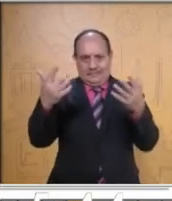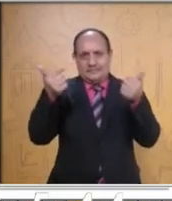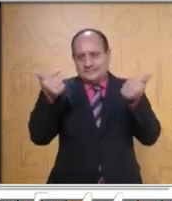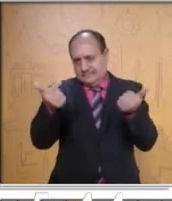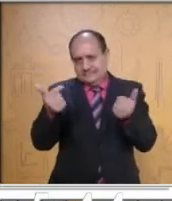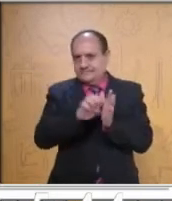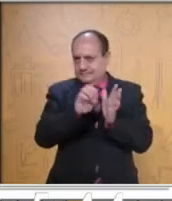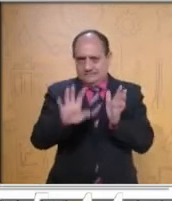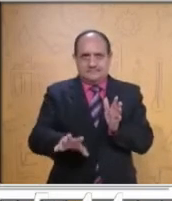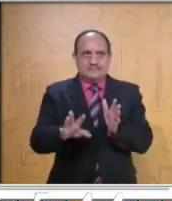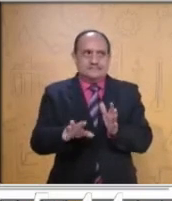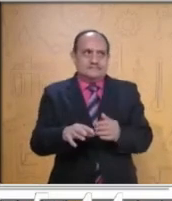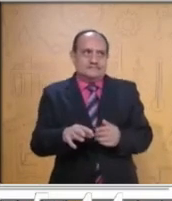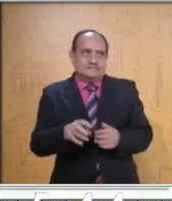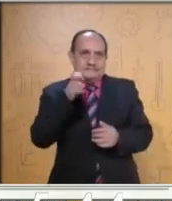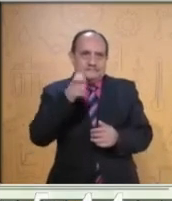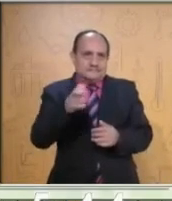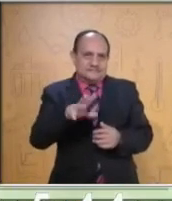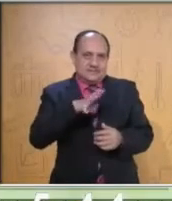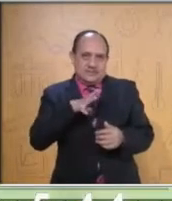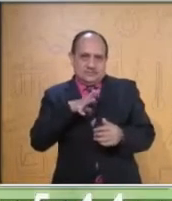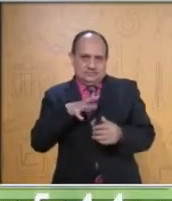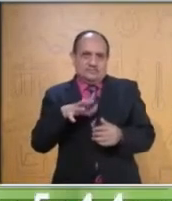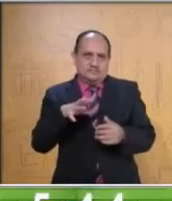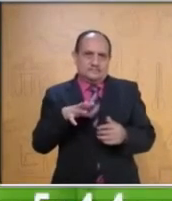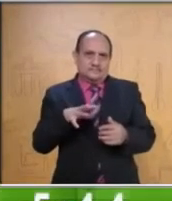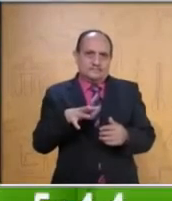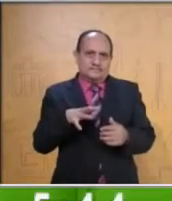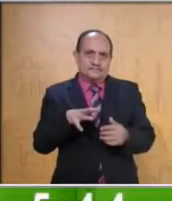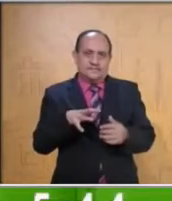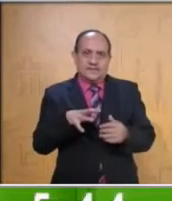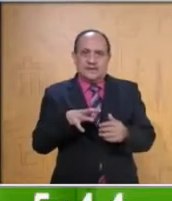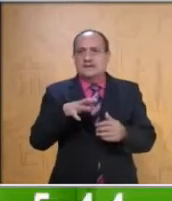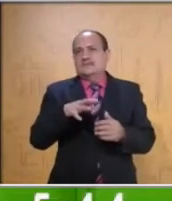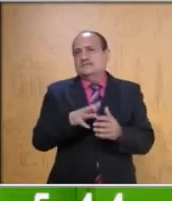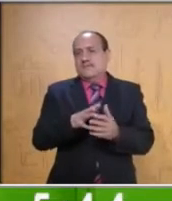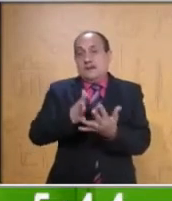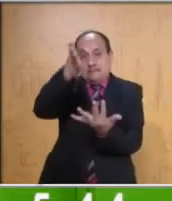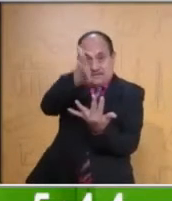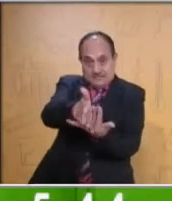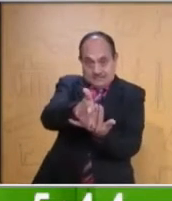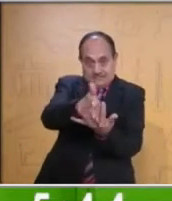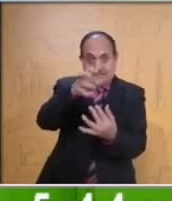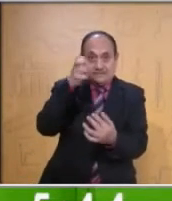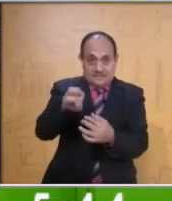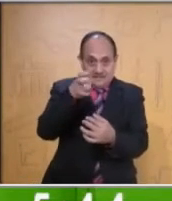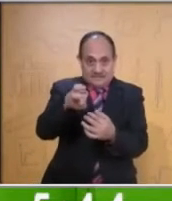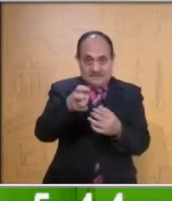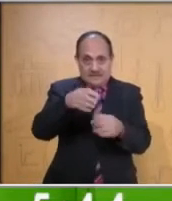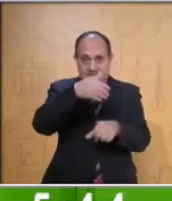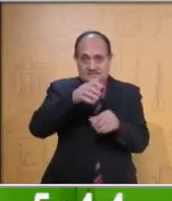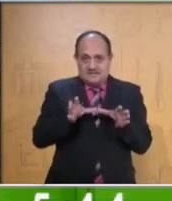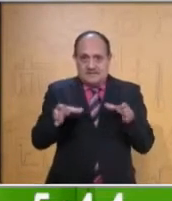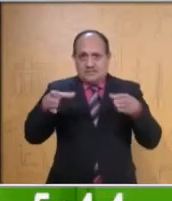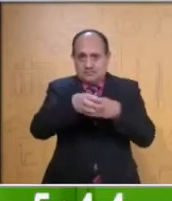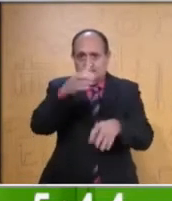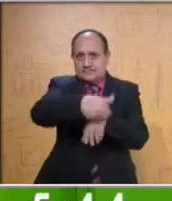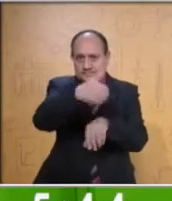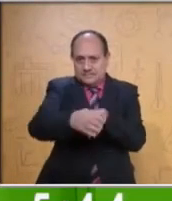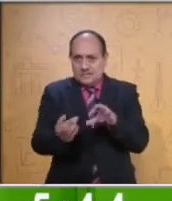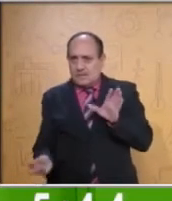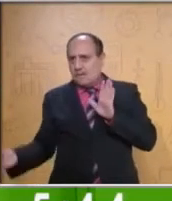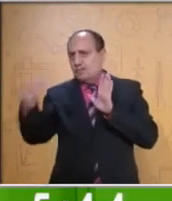elemento. Entonces, en este caso, yo voy a tener que la mediana de estos datos, cuando yo agrego un